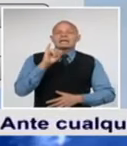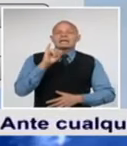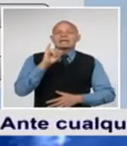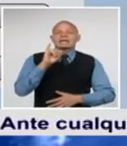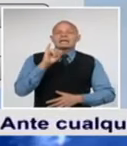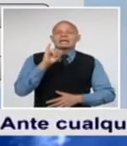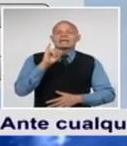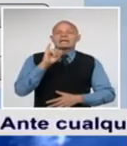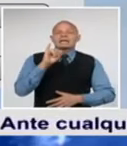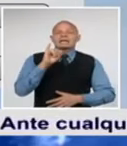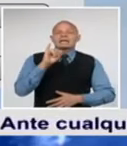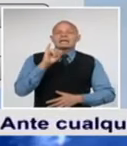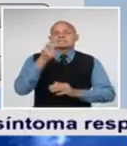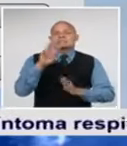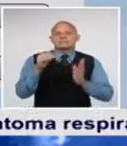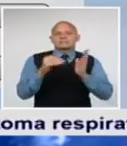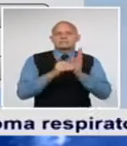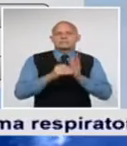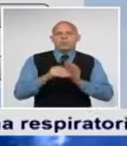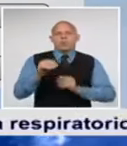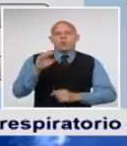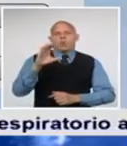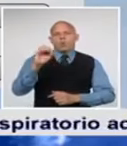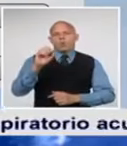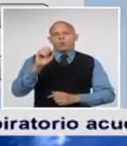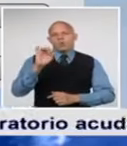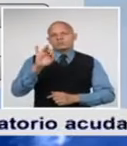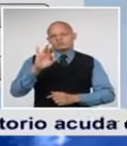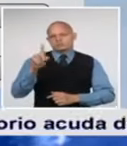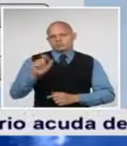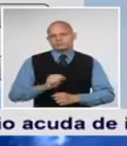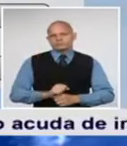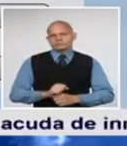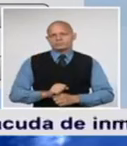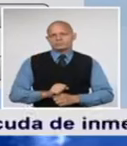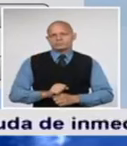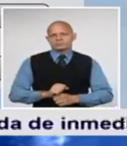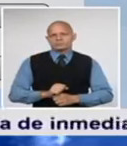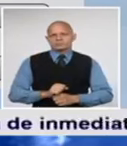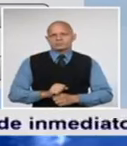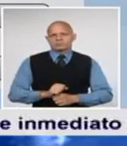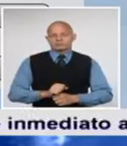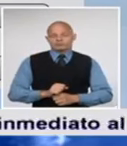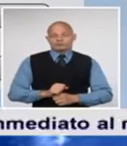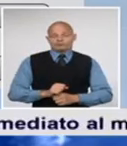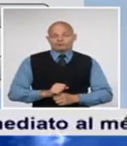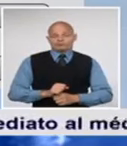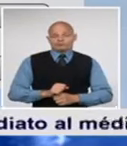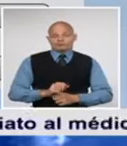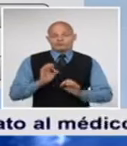63.013.081, que con los fallecidos ayer ya tengamos más de 1.529.000,